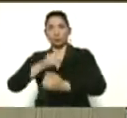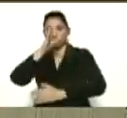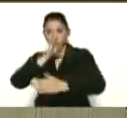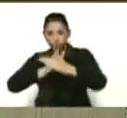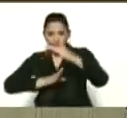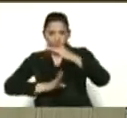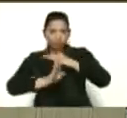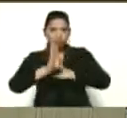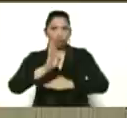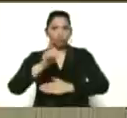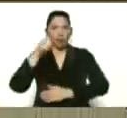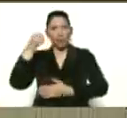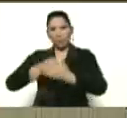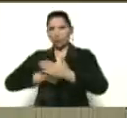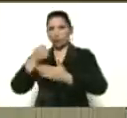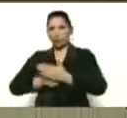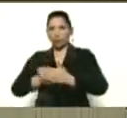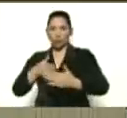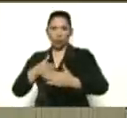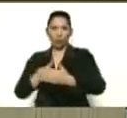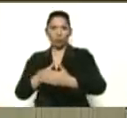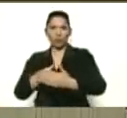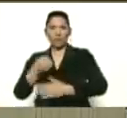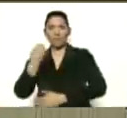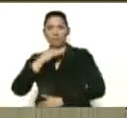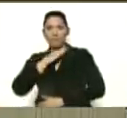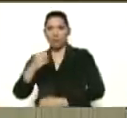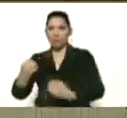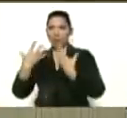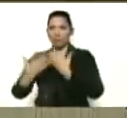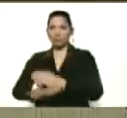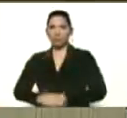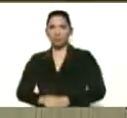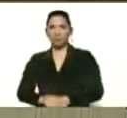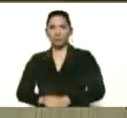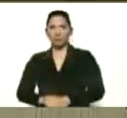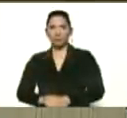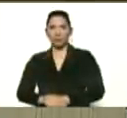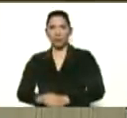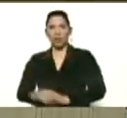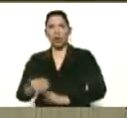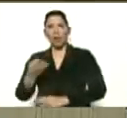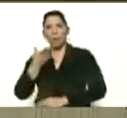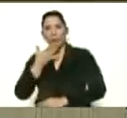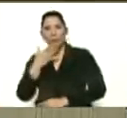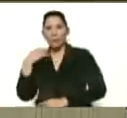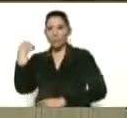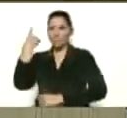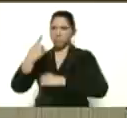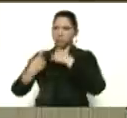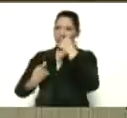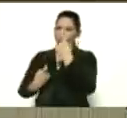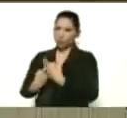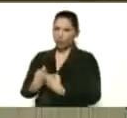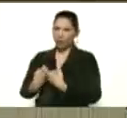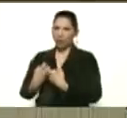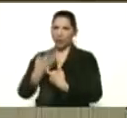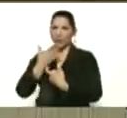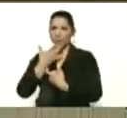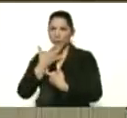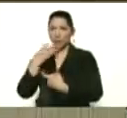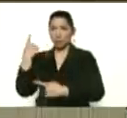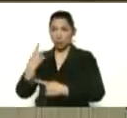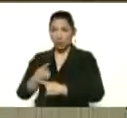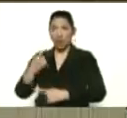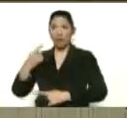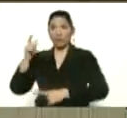humildemente a esta lucha contra la pandemia. Si nos preguntaran, ¿debe la gente usar